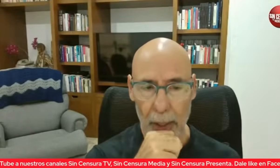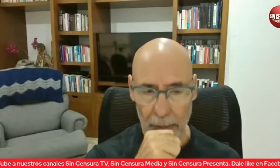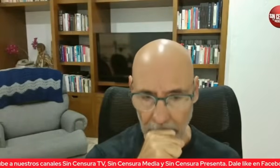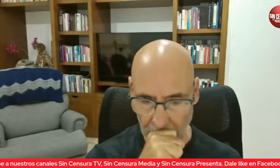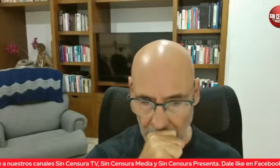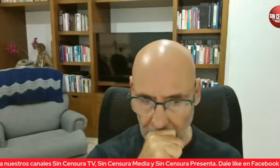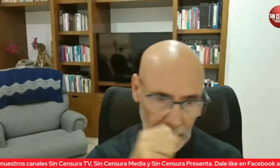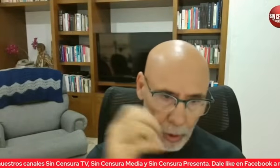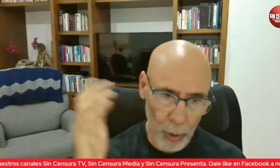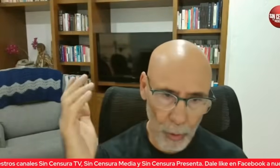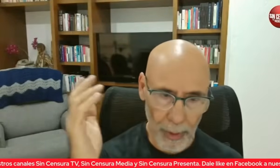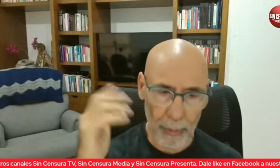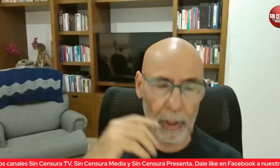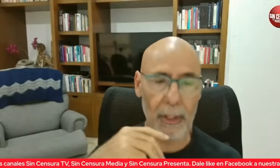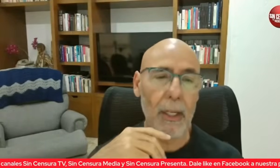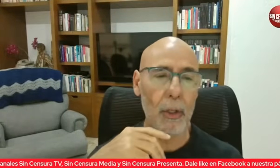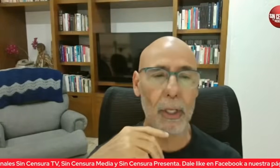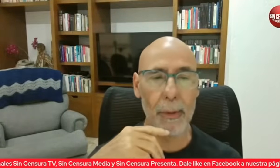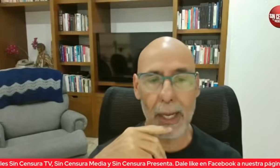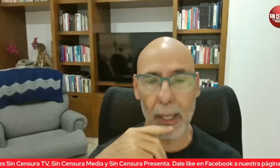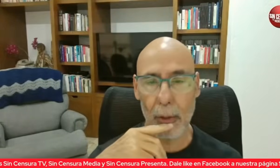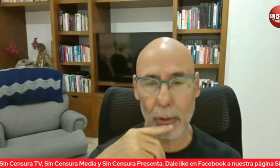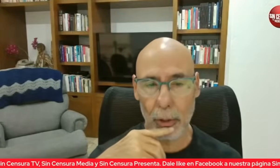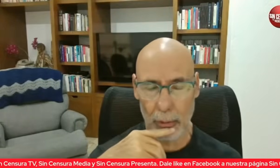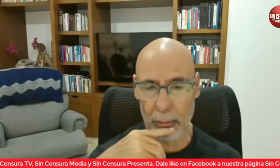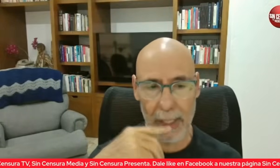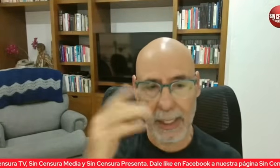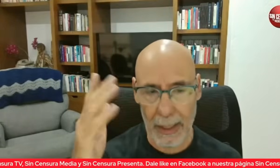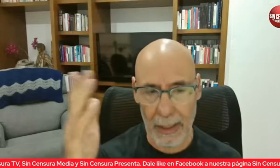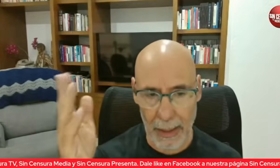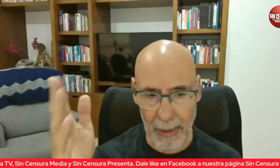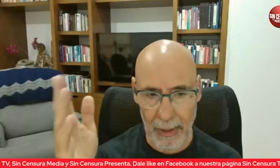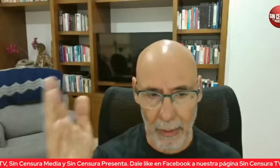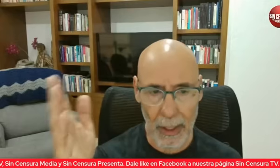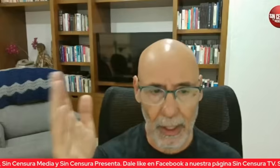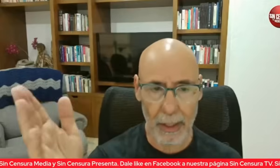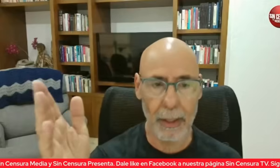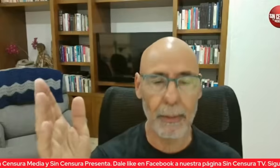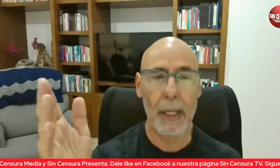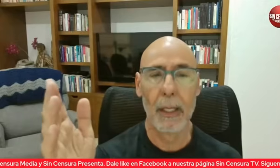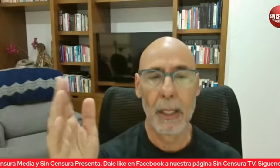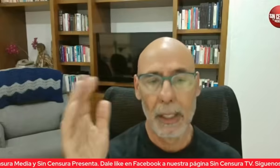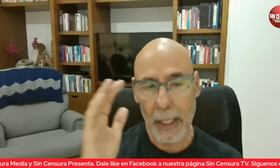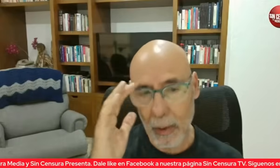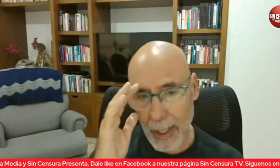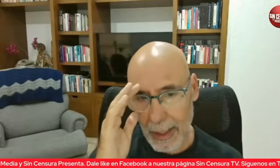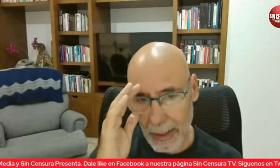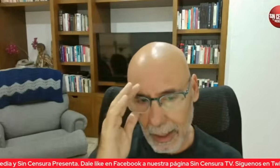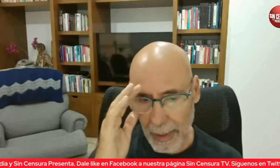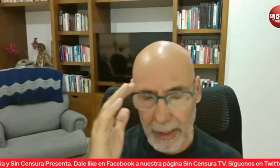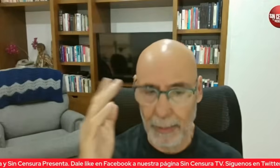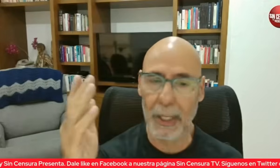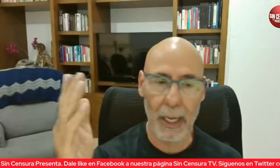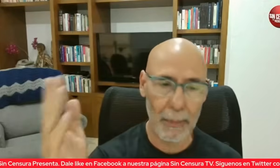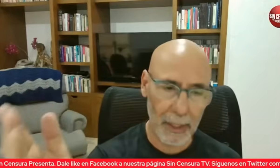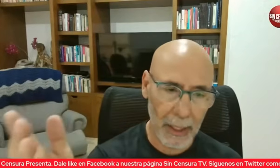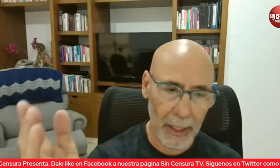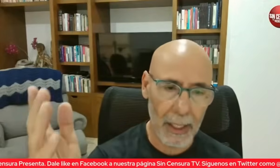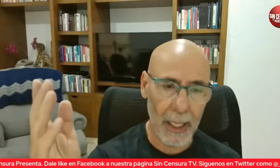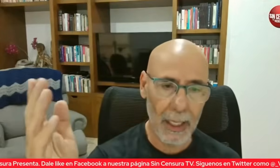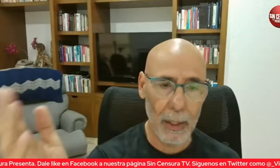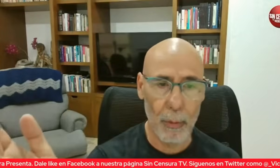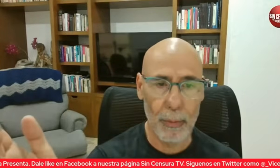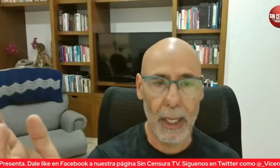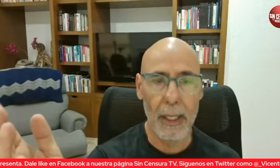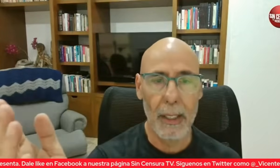es, y todos lo vemos, es algo deliberado, ¿no? Tratan de establecer una narrativa y lo hacen a través de la